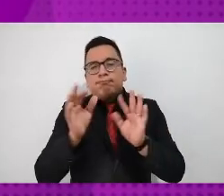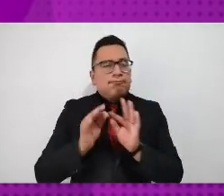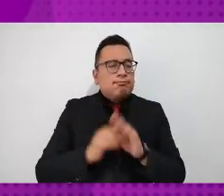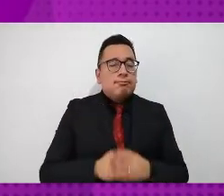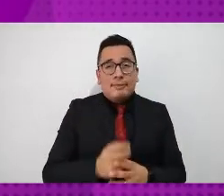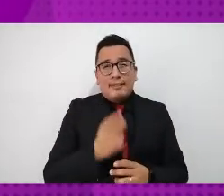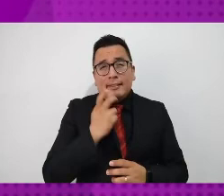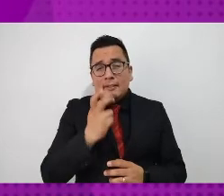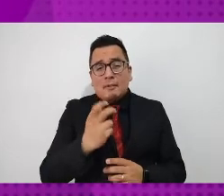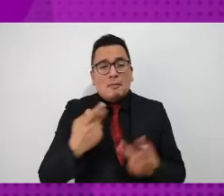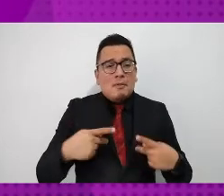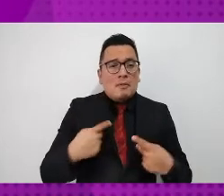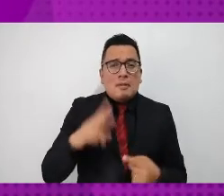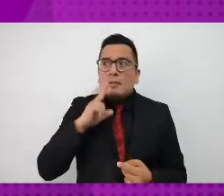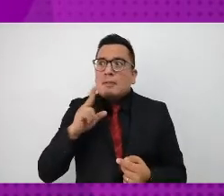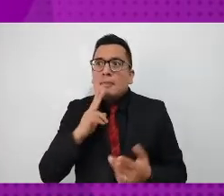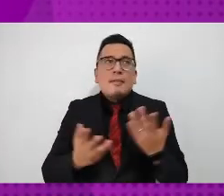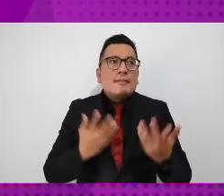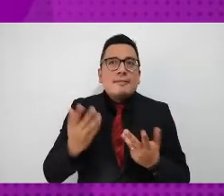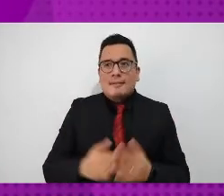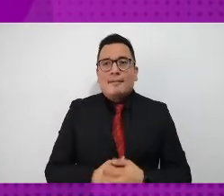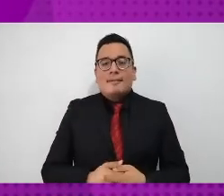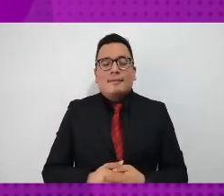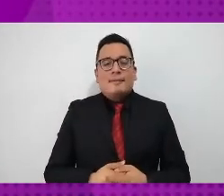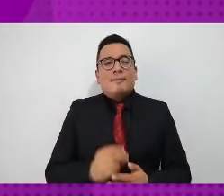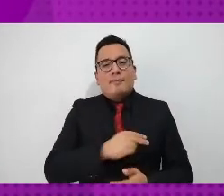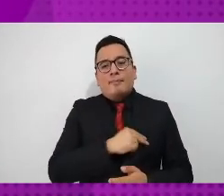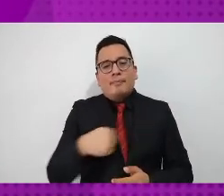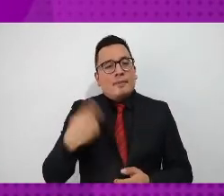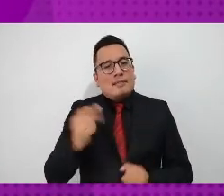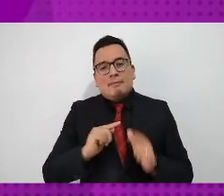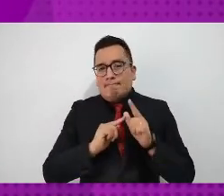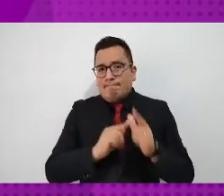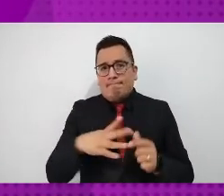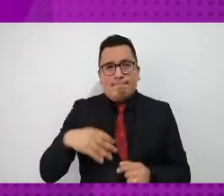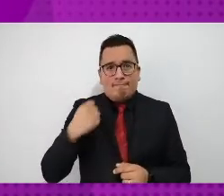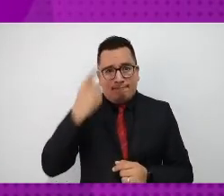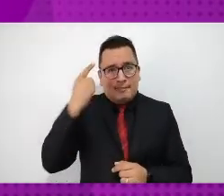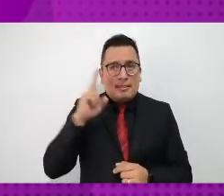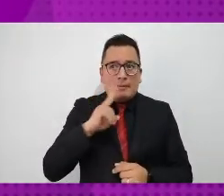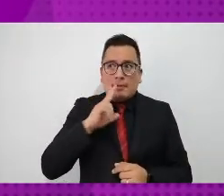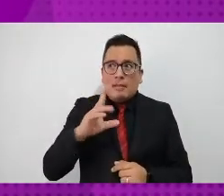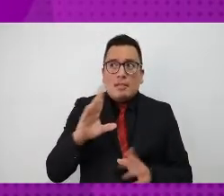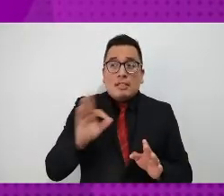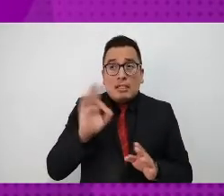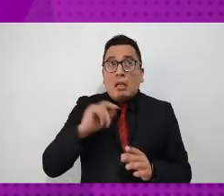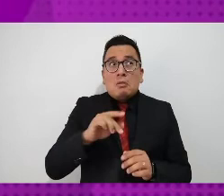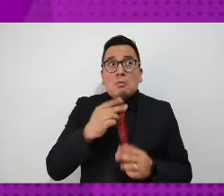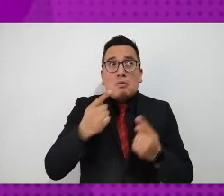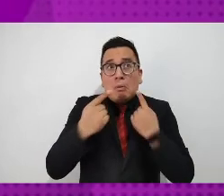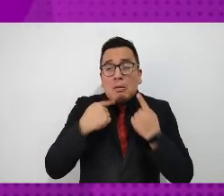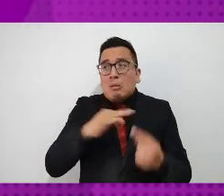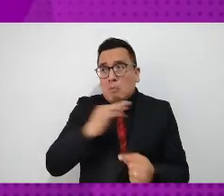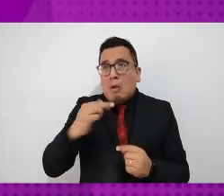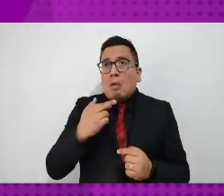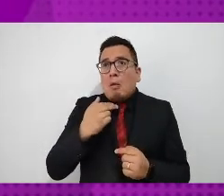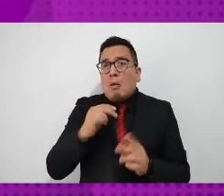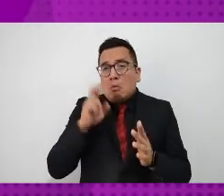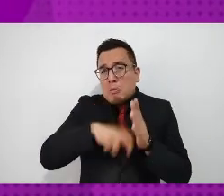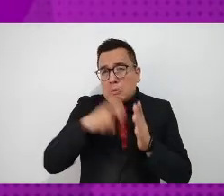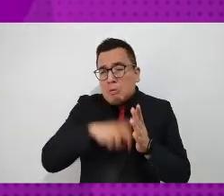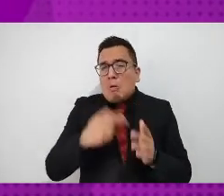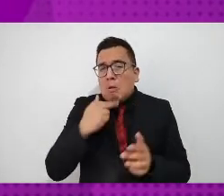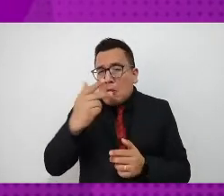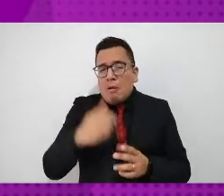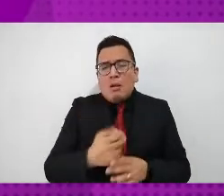generó expectativa entre entre la ciudadanía y tenemos que seguir generando y mejorando los formatos claro y tenemos que mejorar los